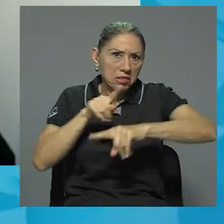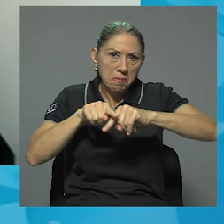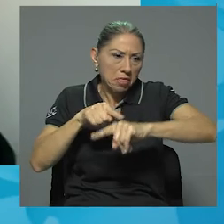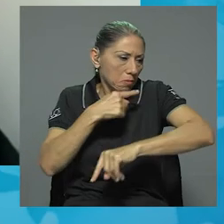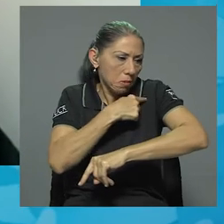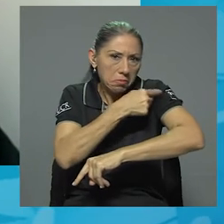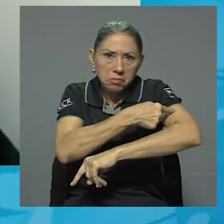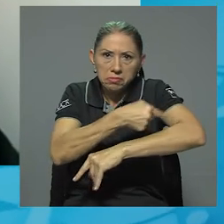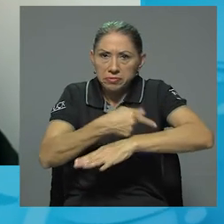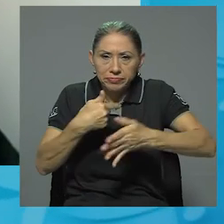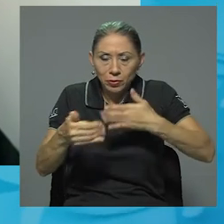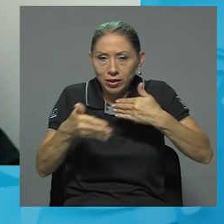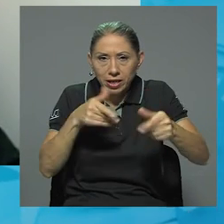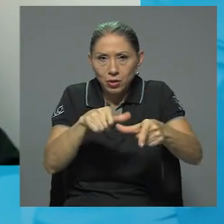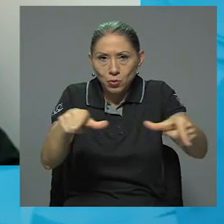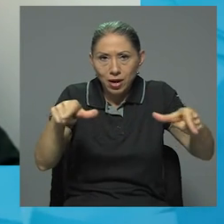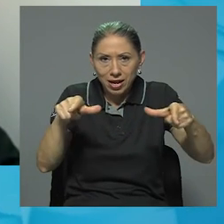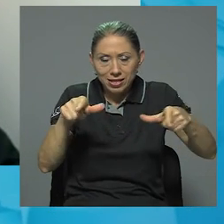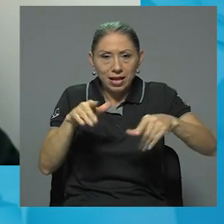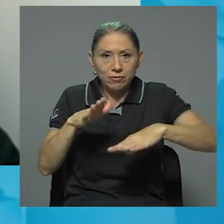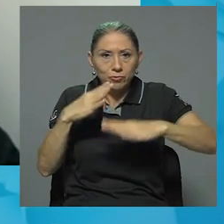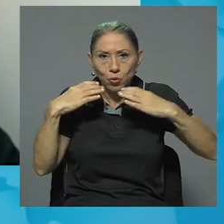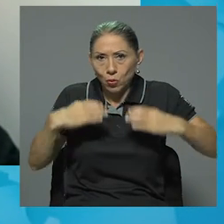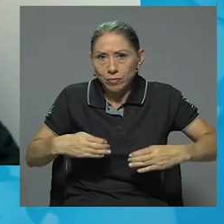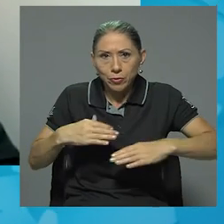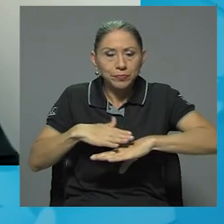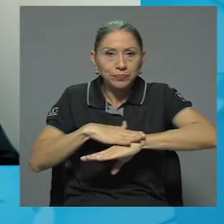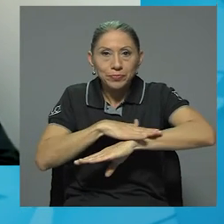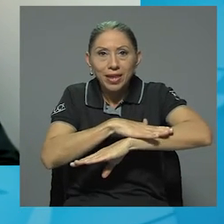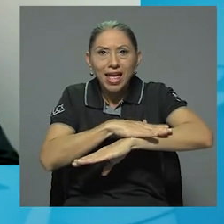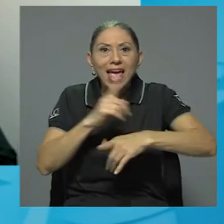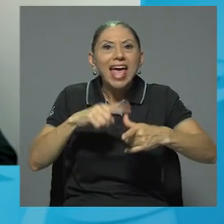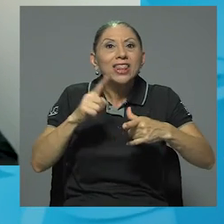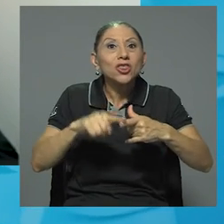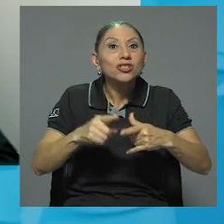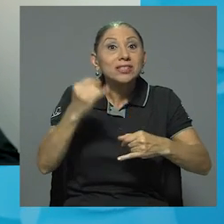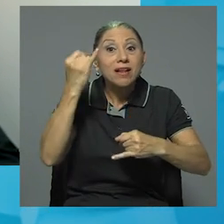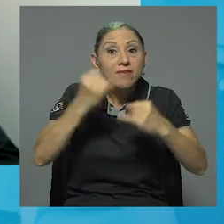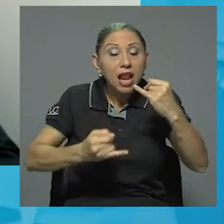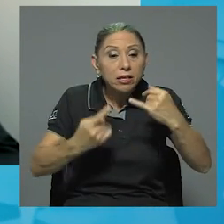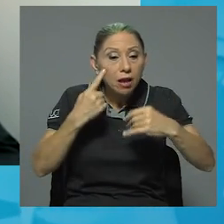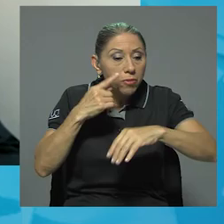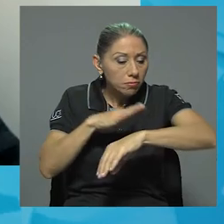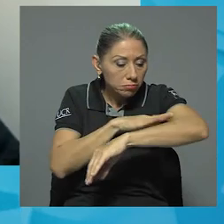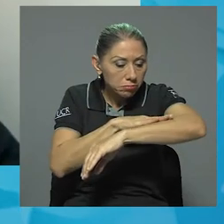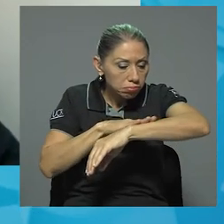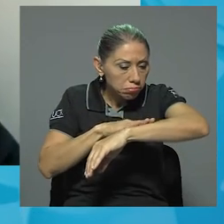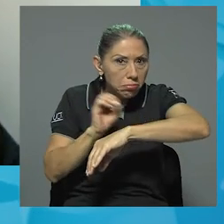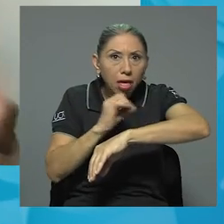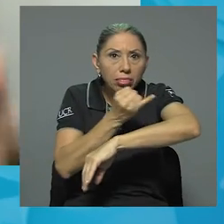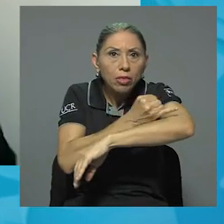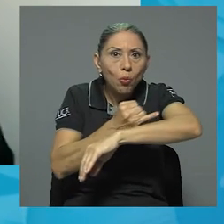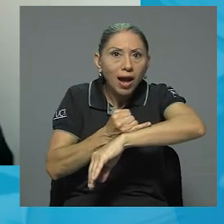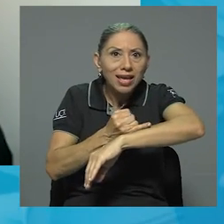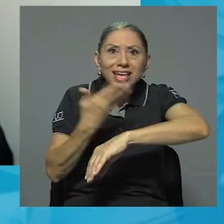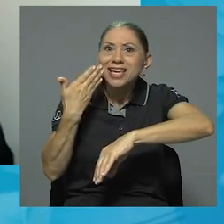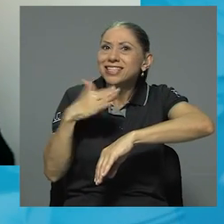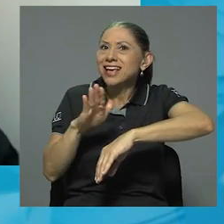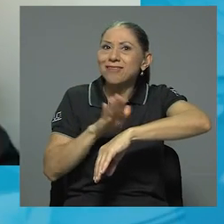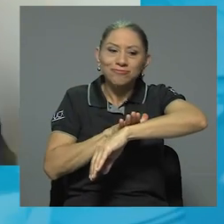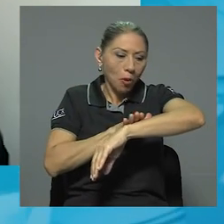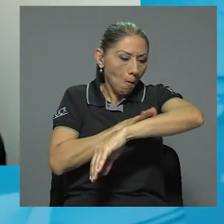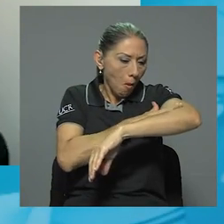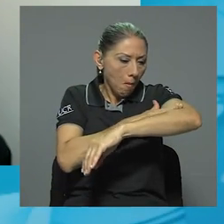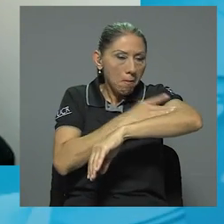de cuentas, lo que vendría a hacer es que quede la piel sin el tatuaje y que quede la piel ya cicatrizada como